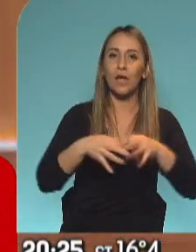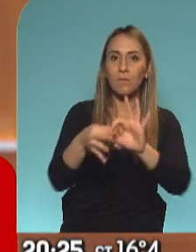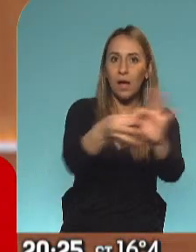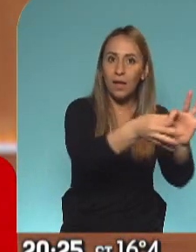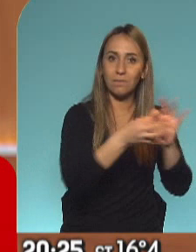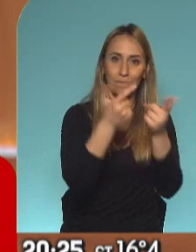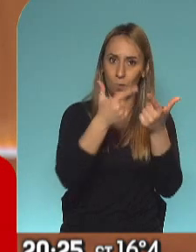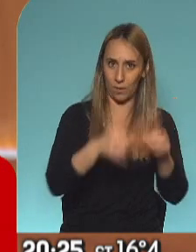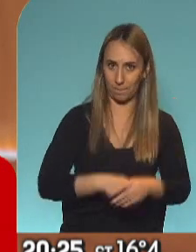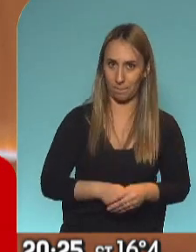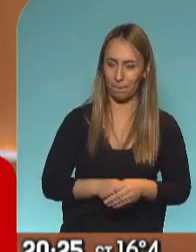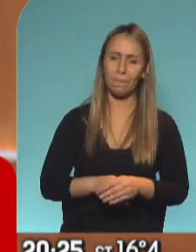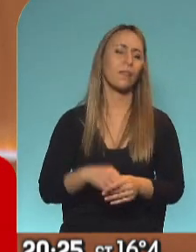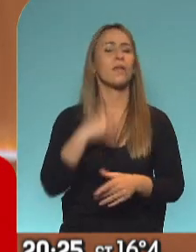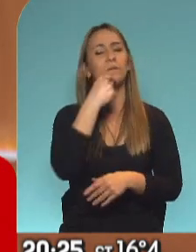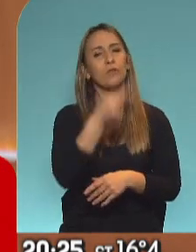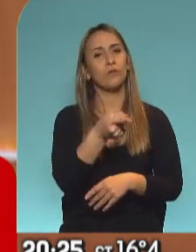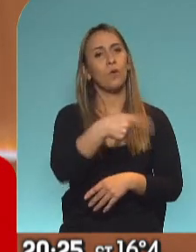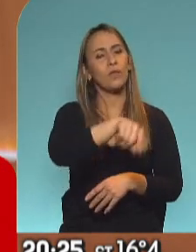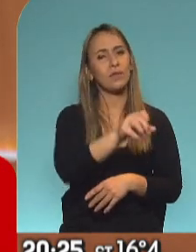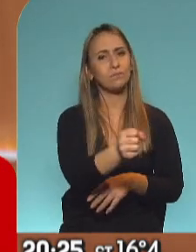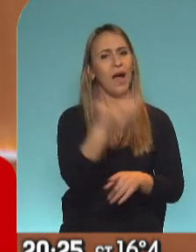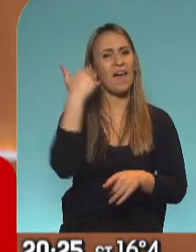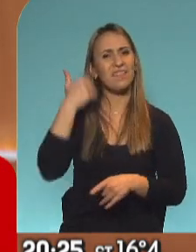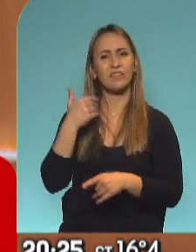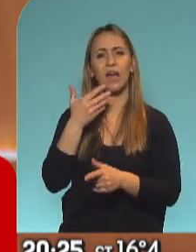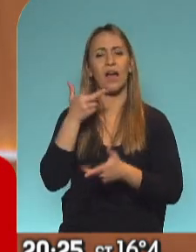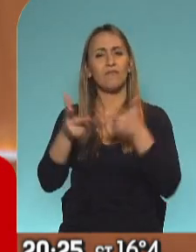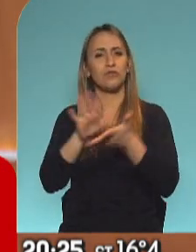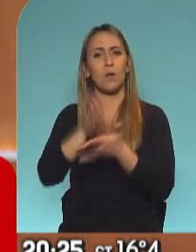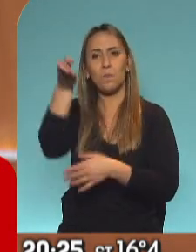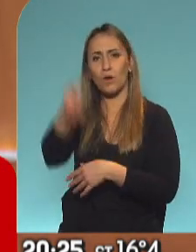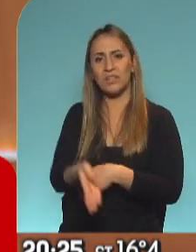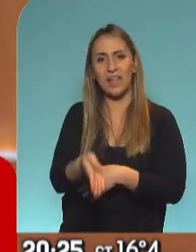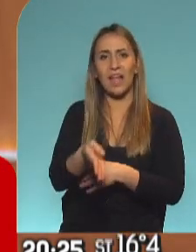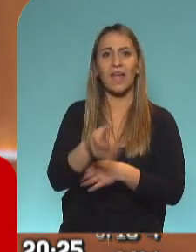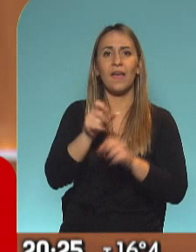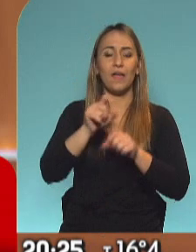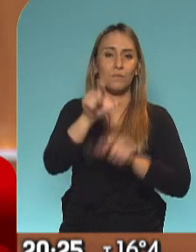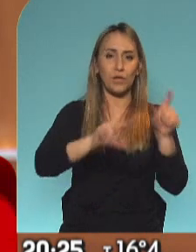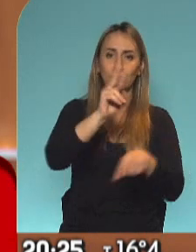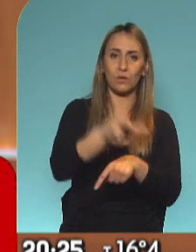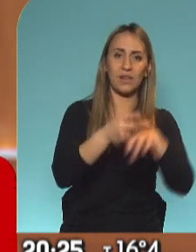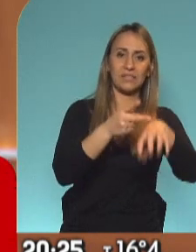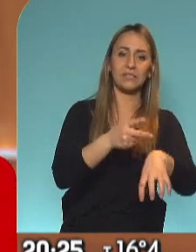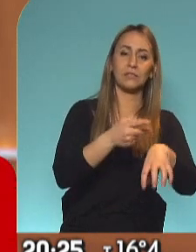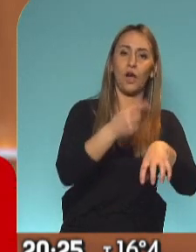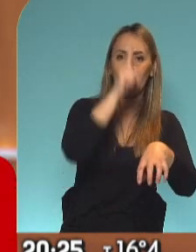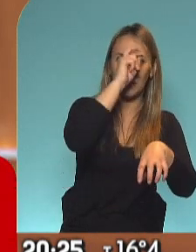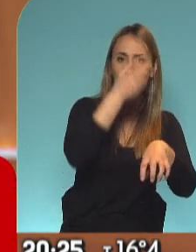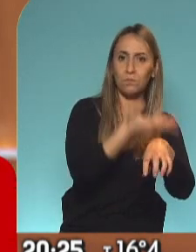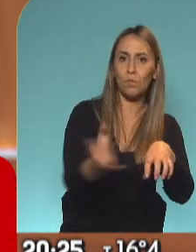hablaban de porcentajes de la no información de esos fallecidos del sector público, del sector privado. Quería saber si los puede